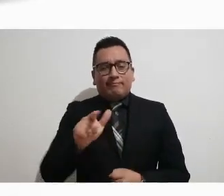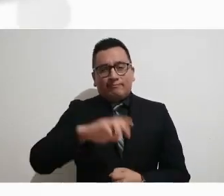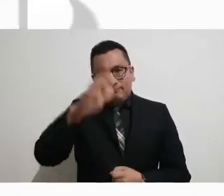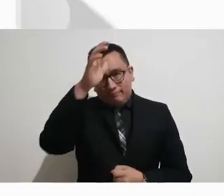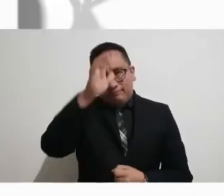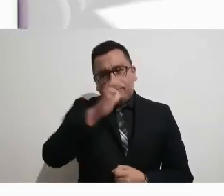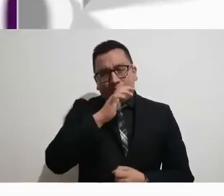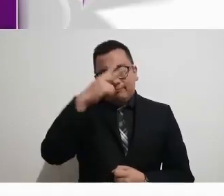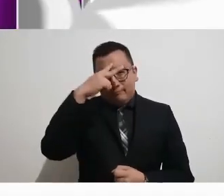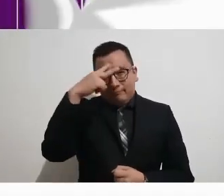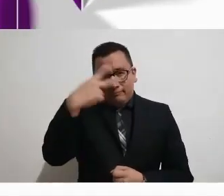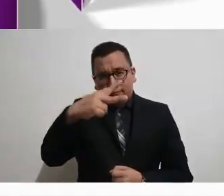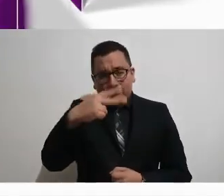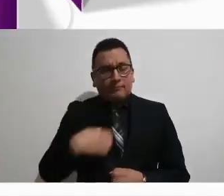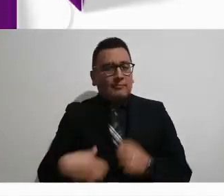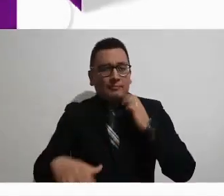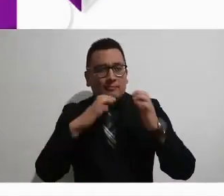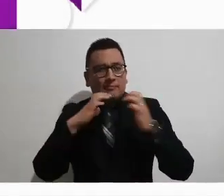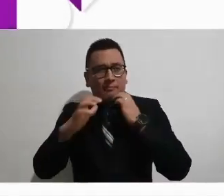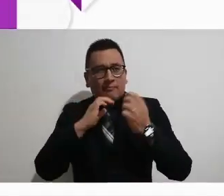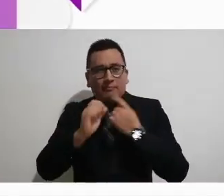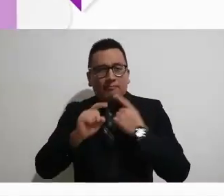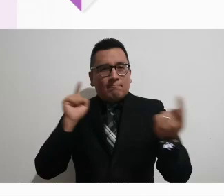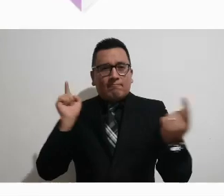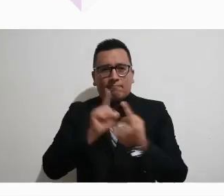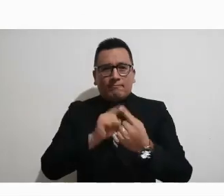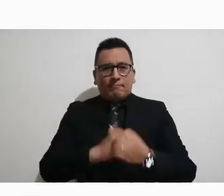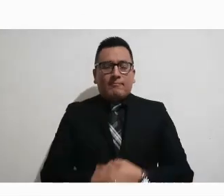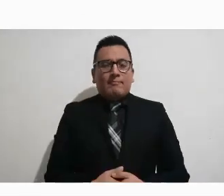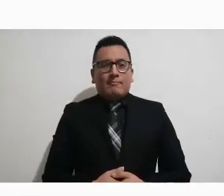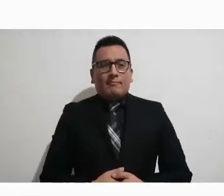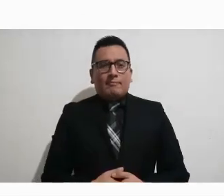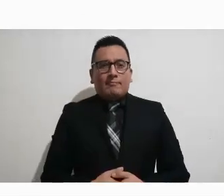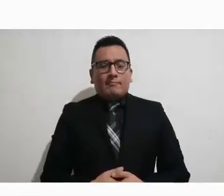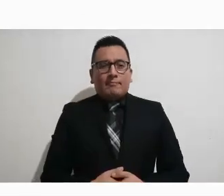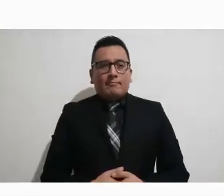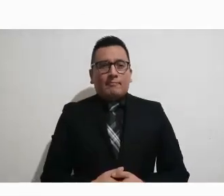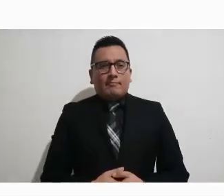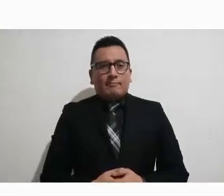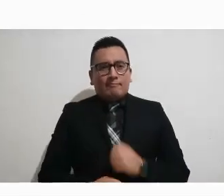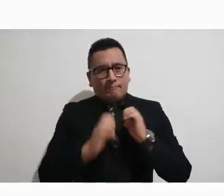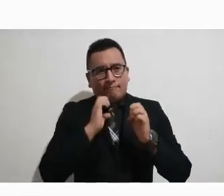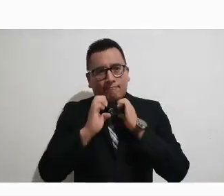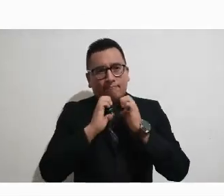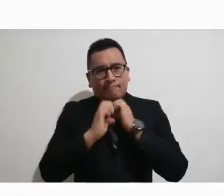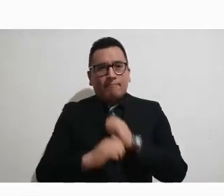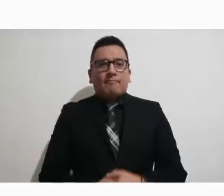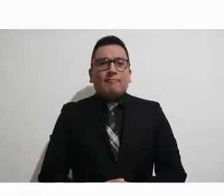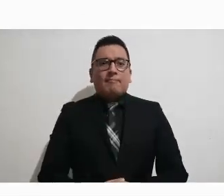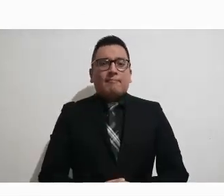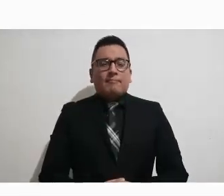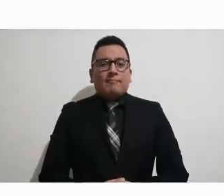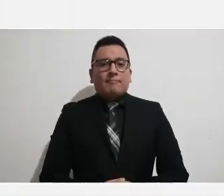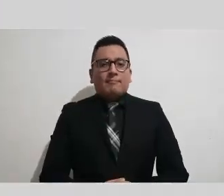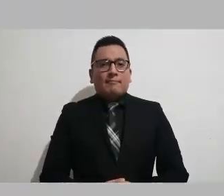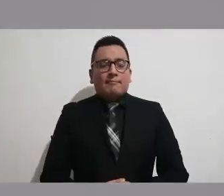vida democrática de Coahuila y de México en comunicación directa con usted. La